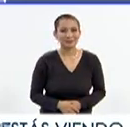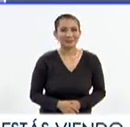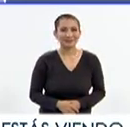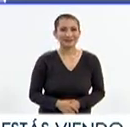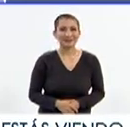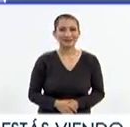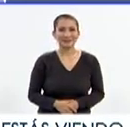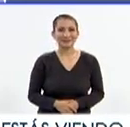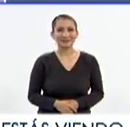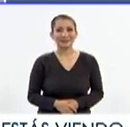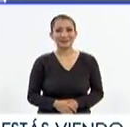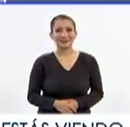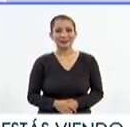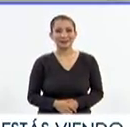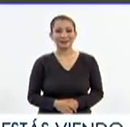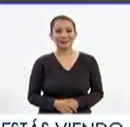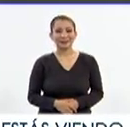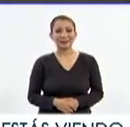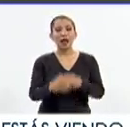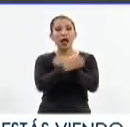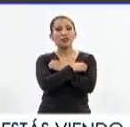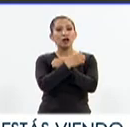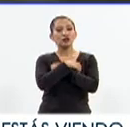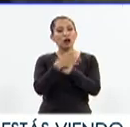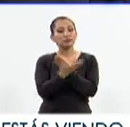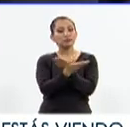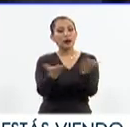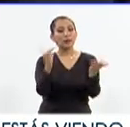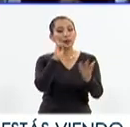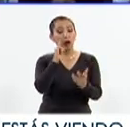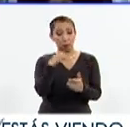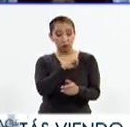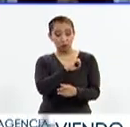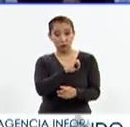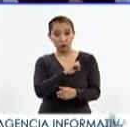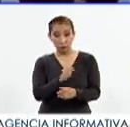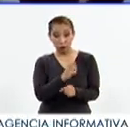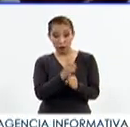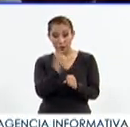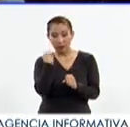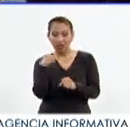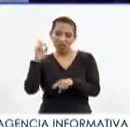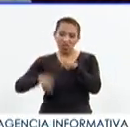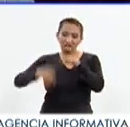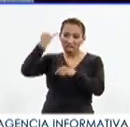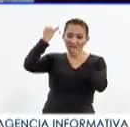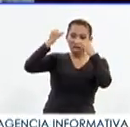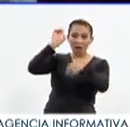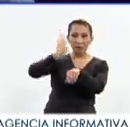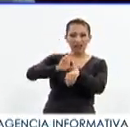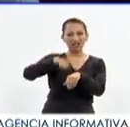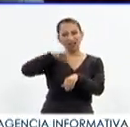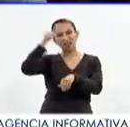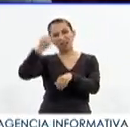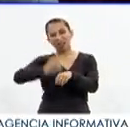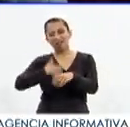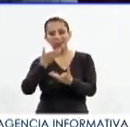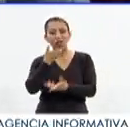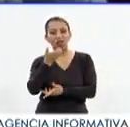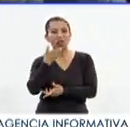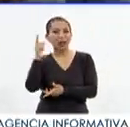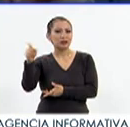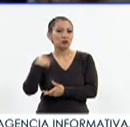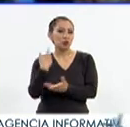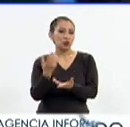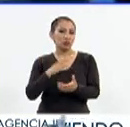a ver. La educación ofrece a las mujeres la oportunidad de romper con expresiones machistas y otras prácticas que coartan